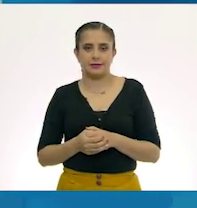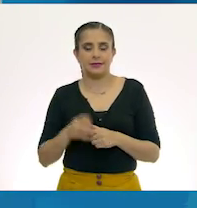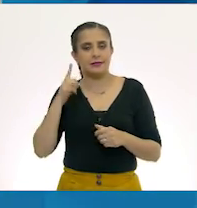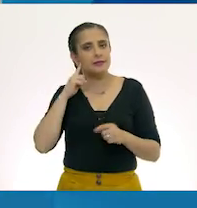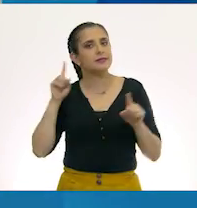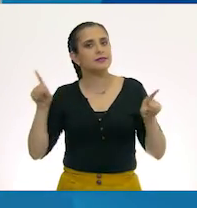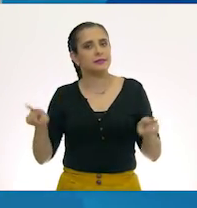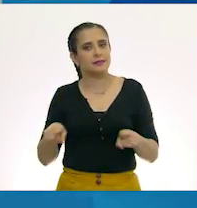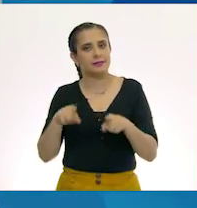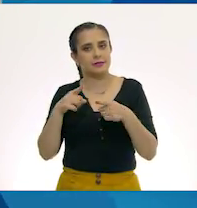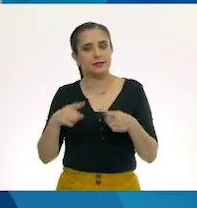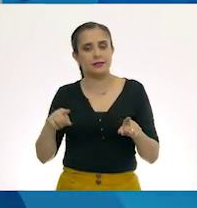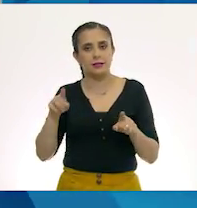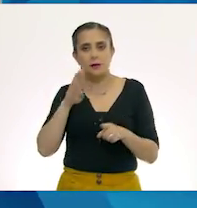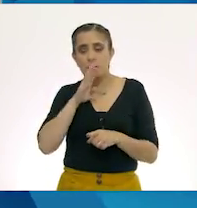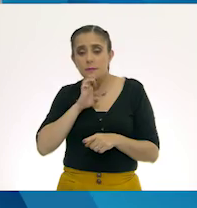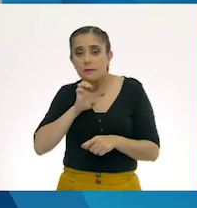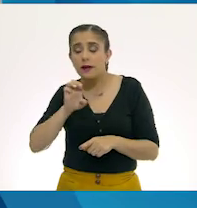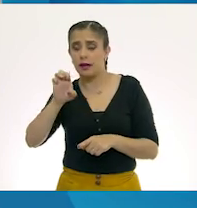¡Beg!